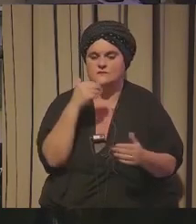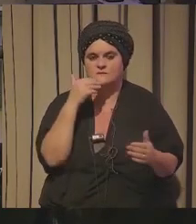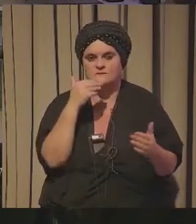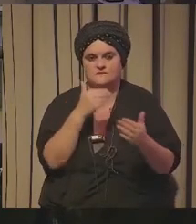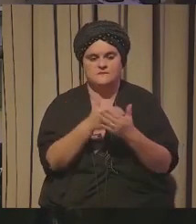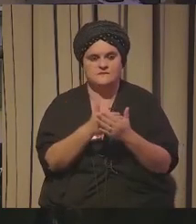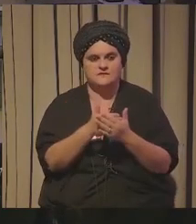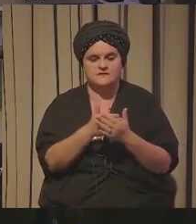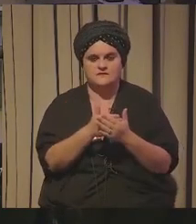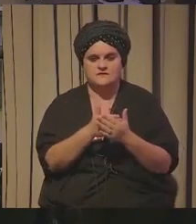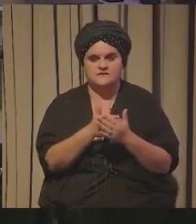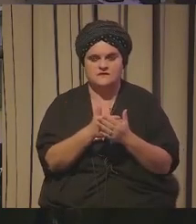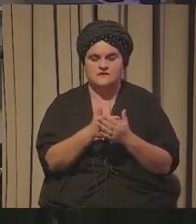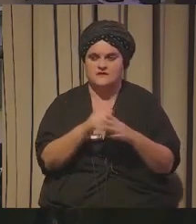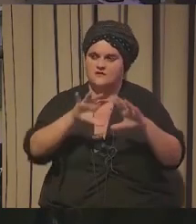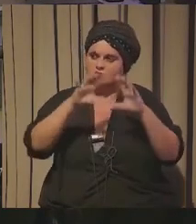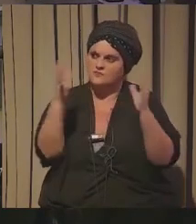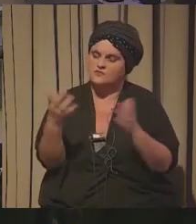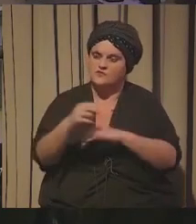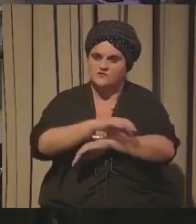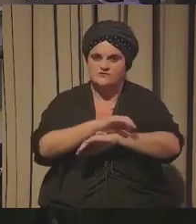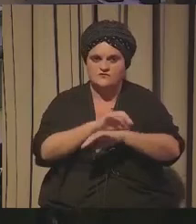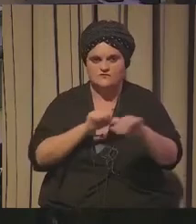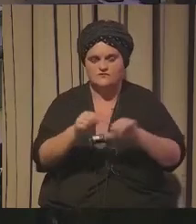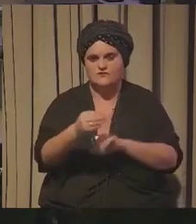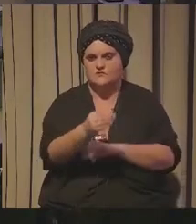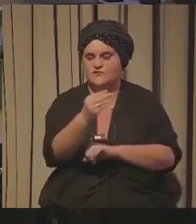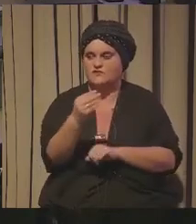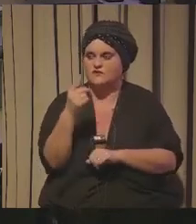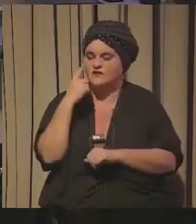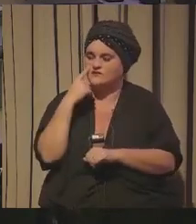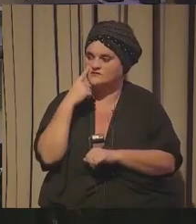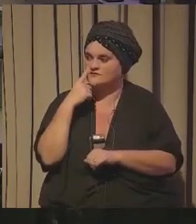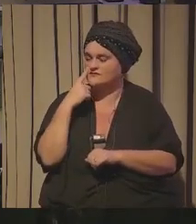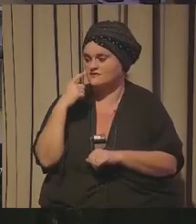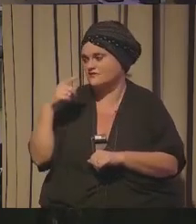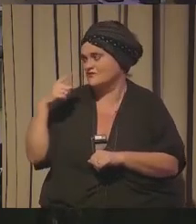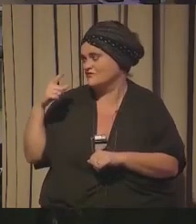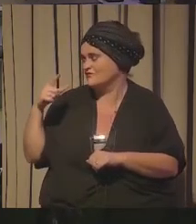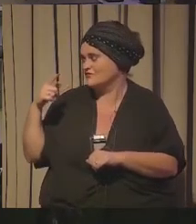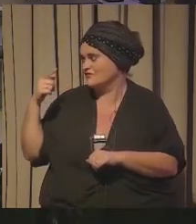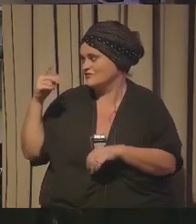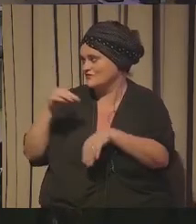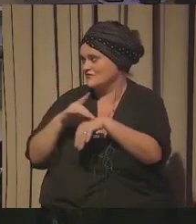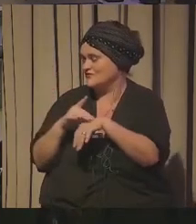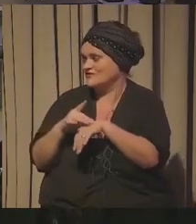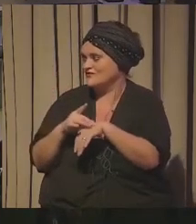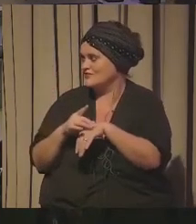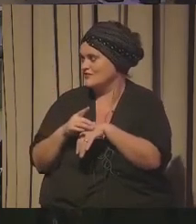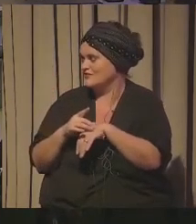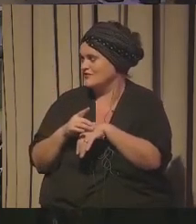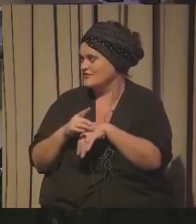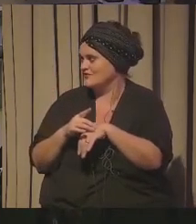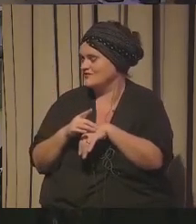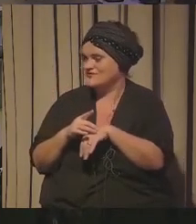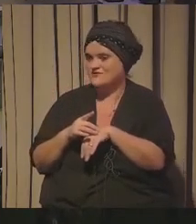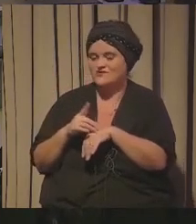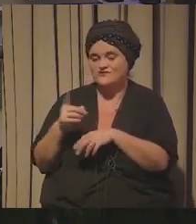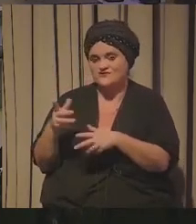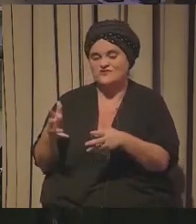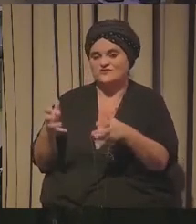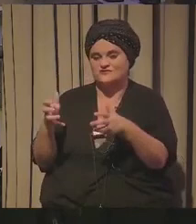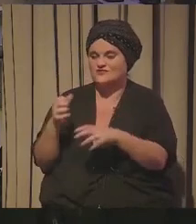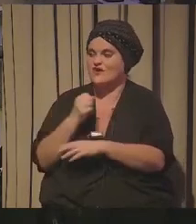que actores de todo el mundo diseñen un futuro mejor. Así que, doctor Bishop, yo creo que has conseguido